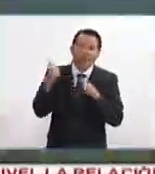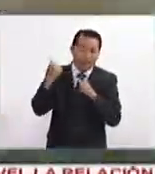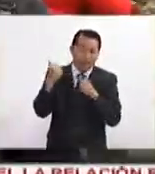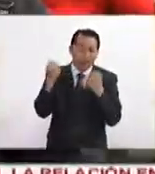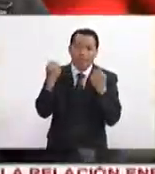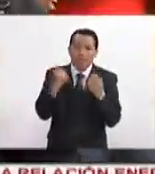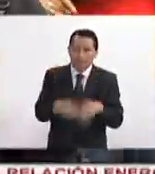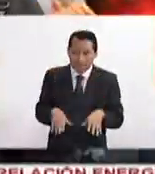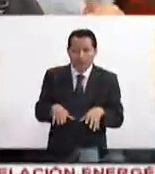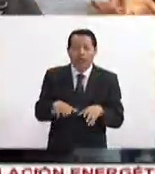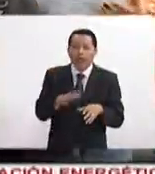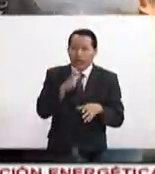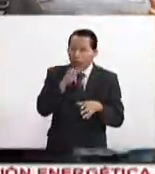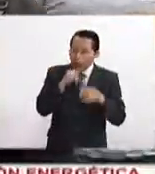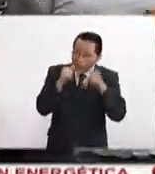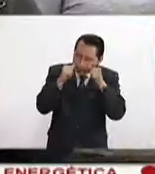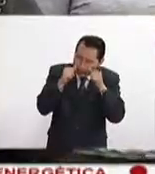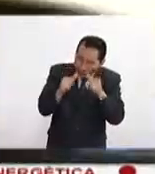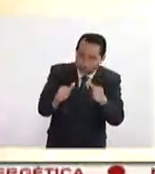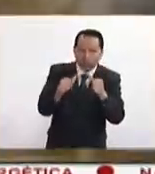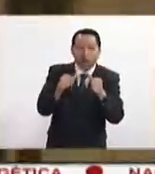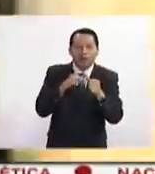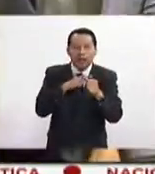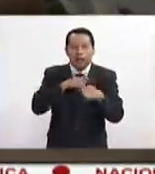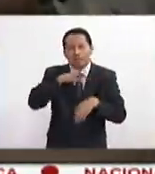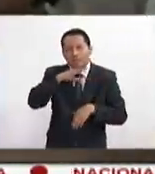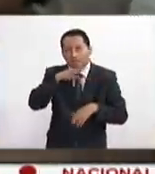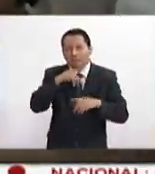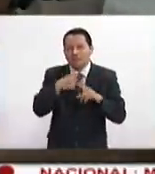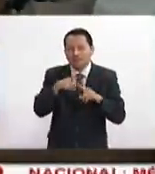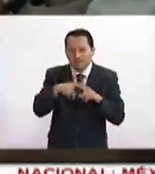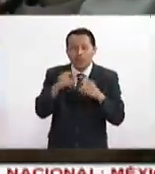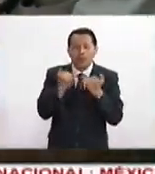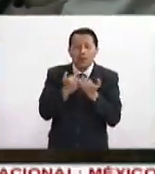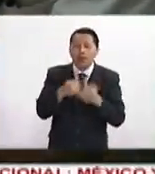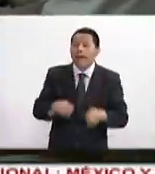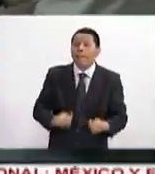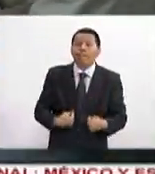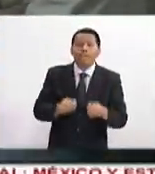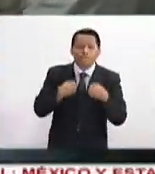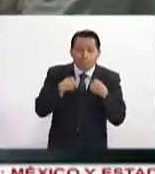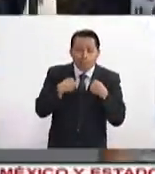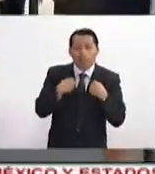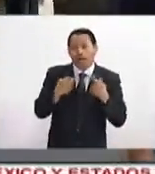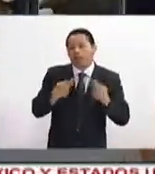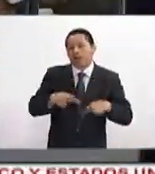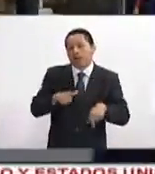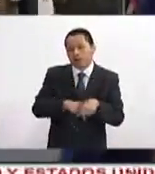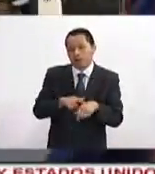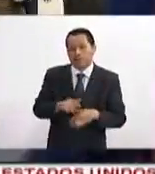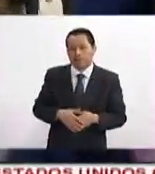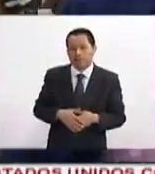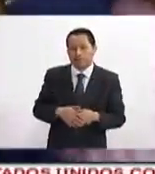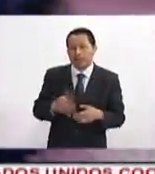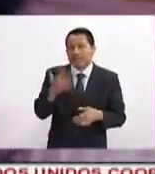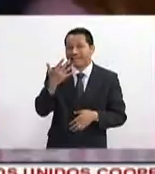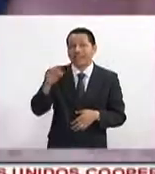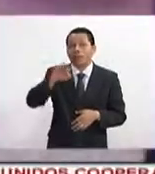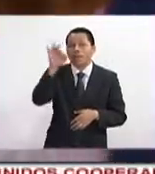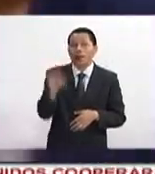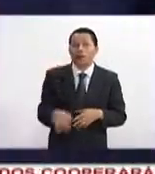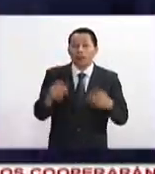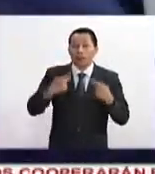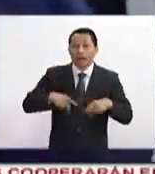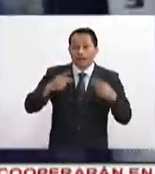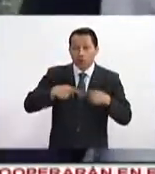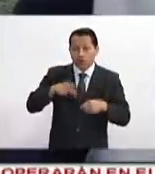para concentrarse o la distractibilidad. También tienen problemas en su vida personal. Cerca del 5% de la